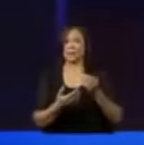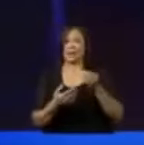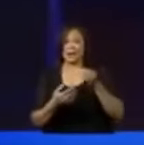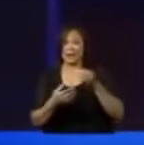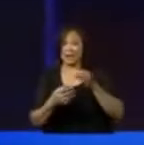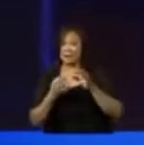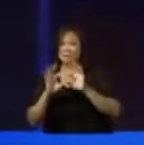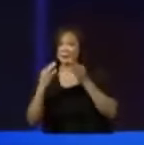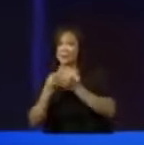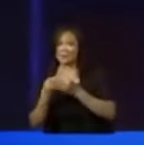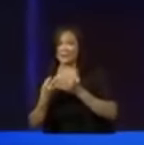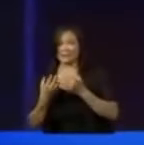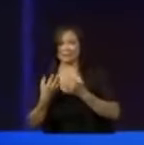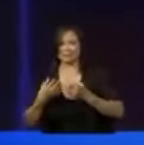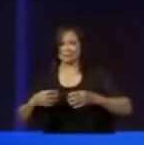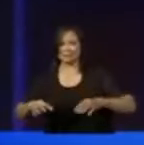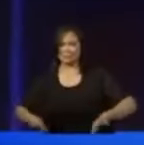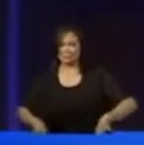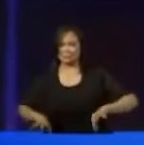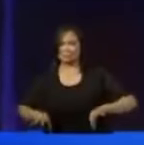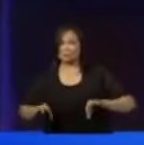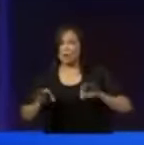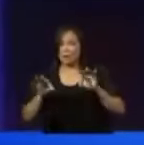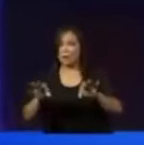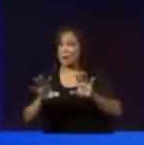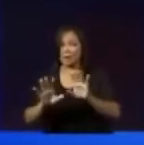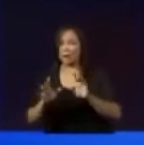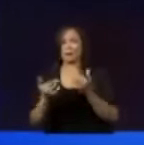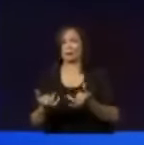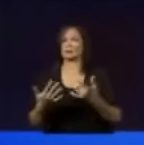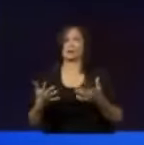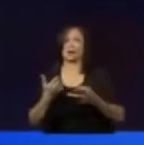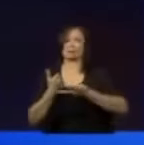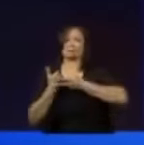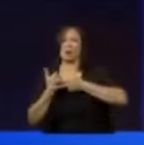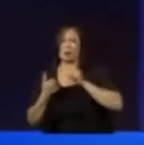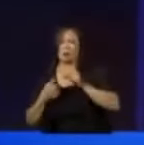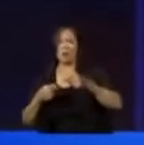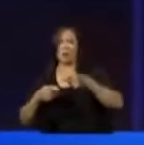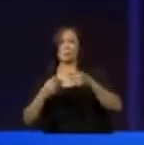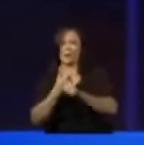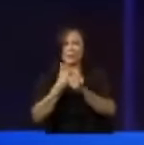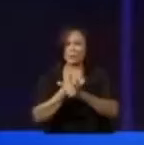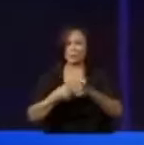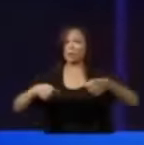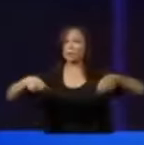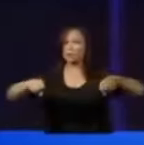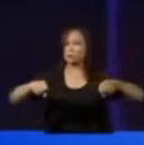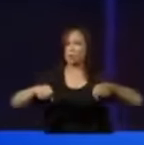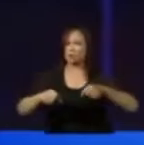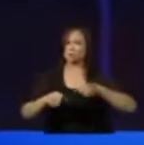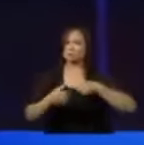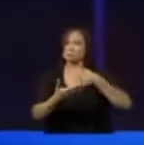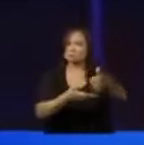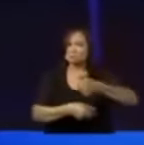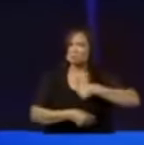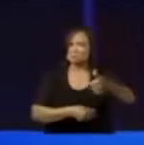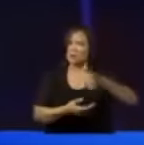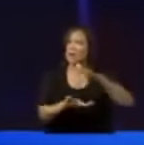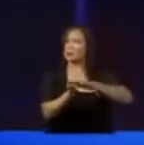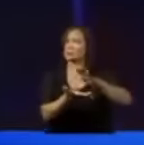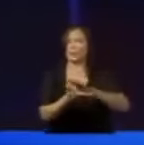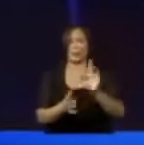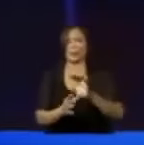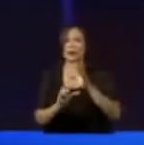las familias, pero también cuidándolas mejor y evitando los accidentes que se daban en un motoconcho o en una vía